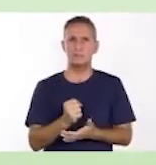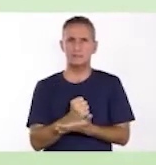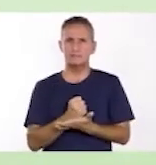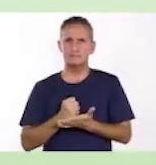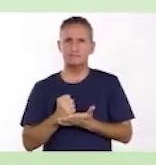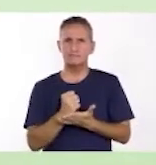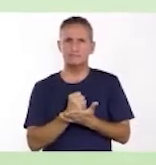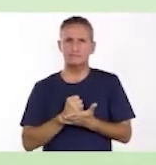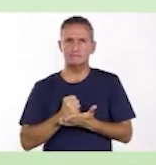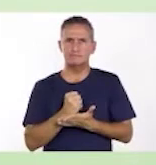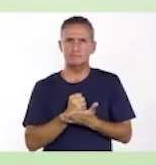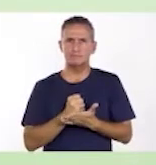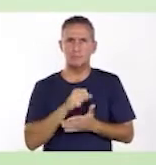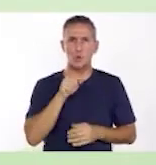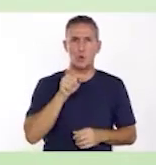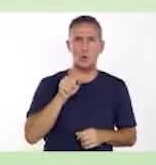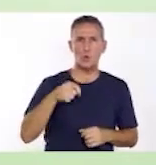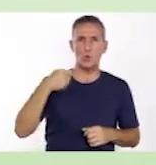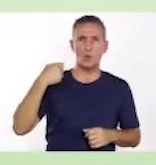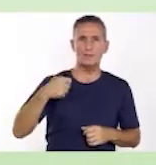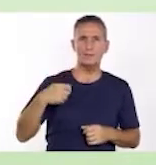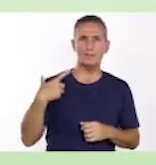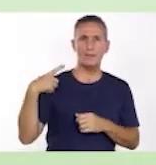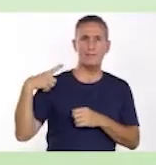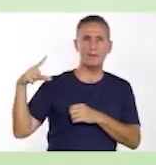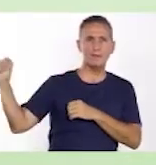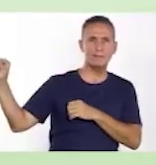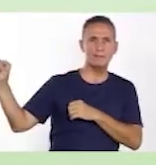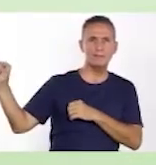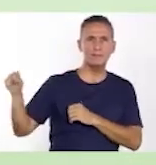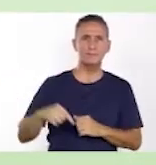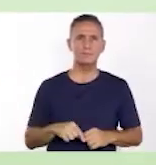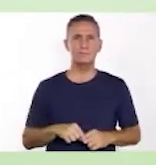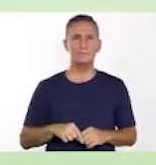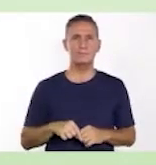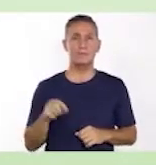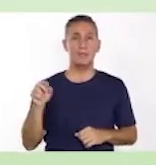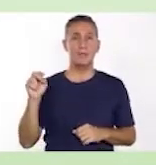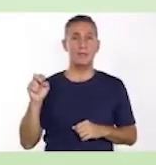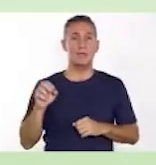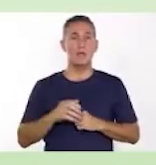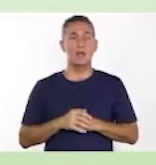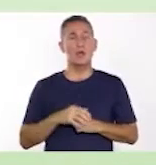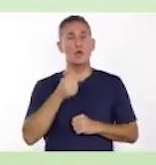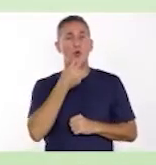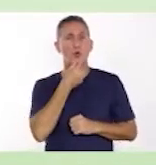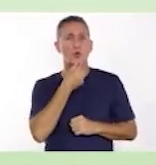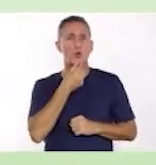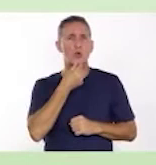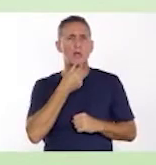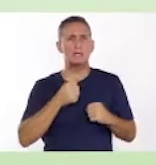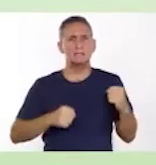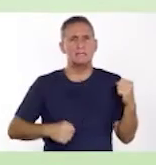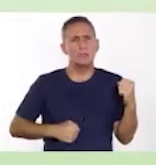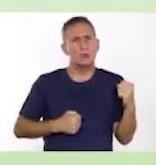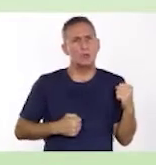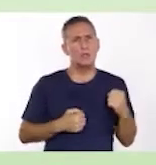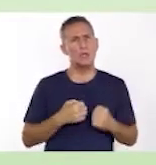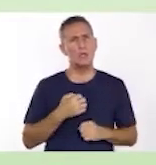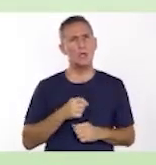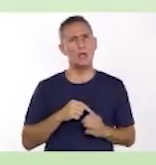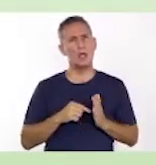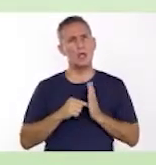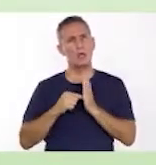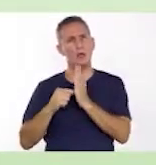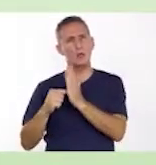él tiene que retirarse. Y Néstor, un anciano guerrero que aconseja